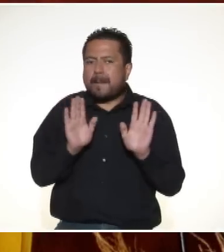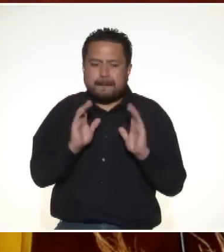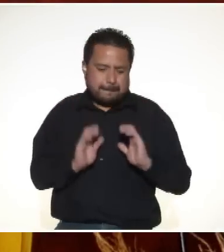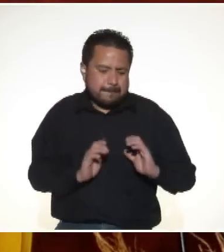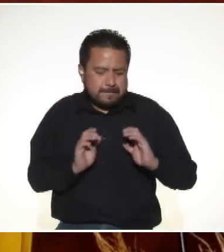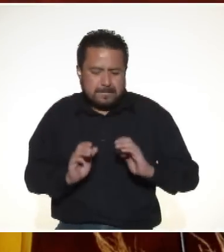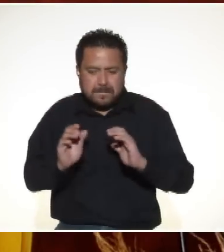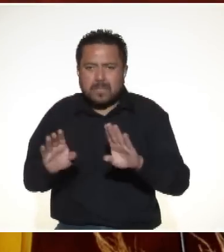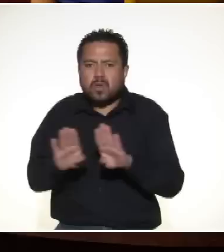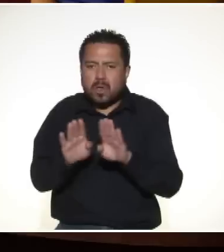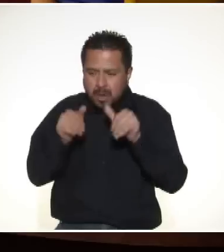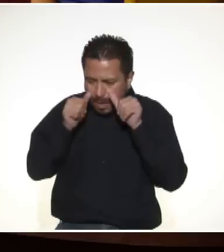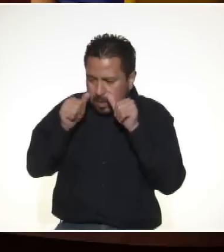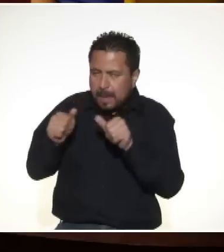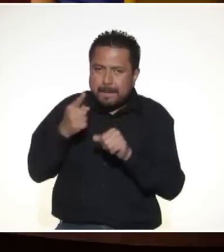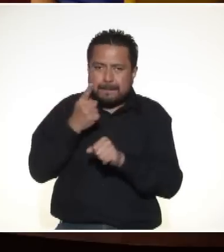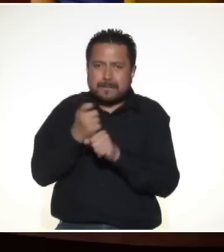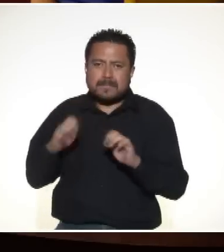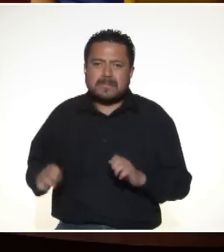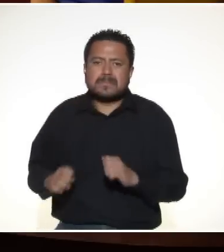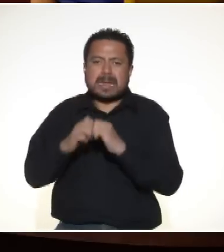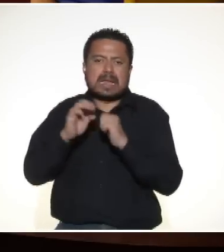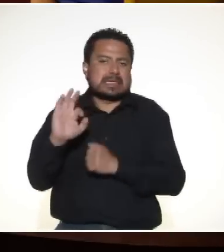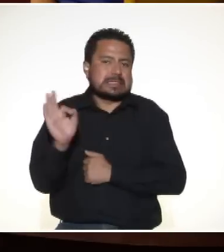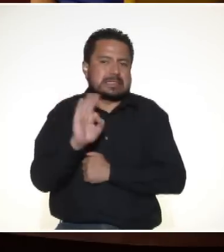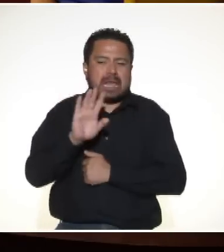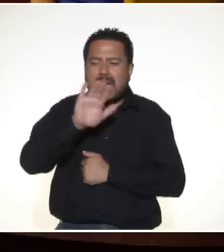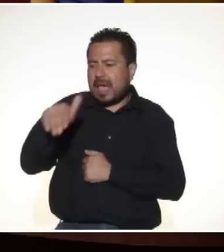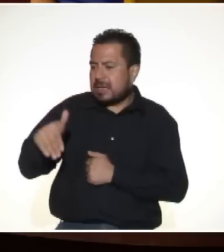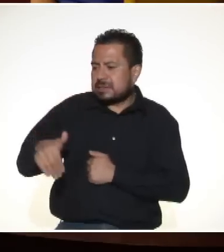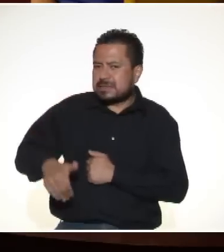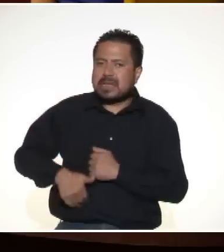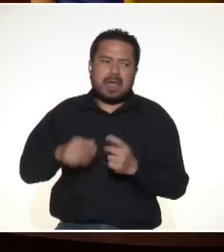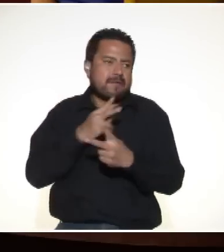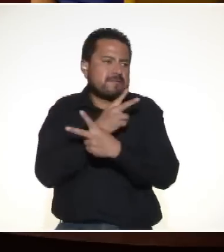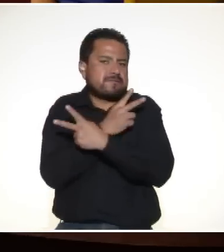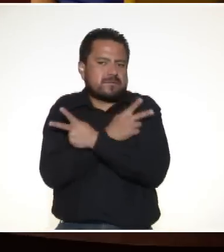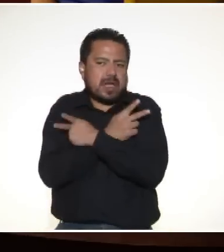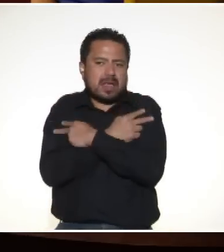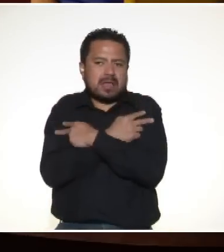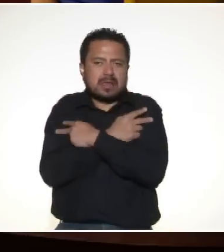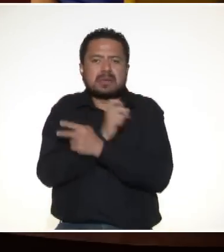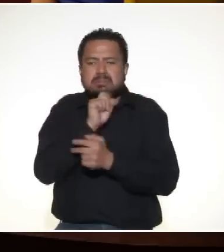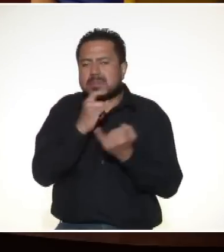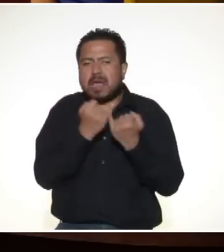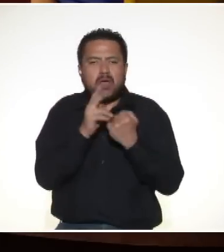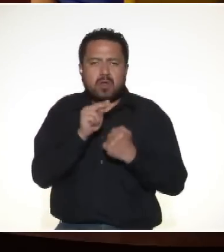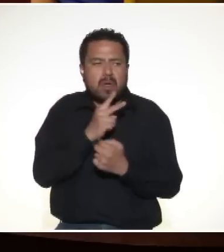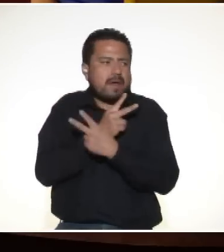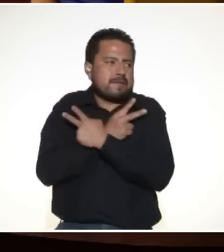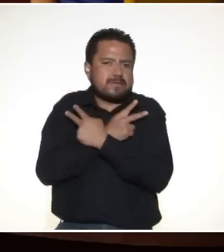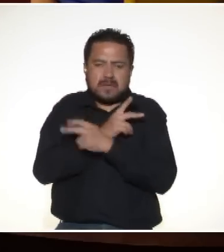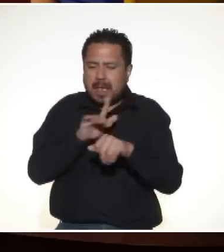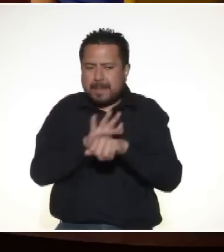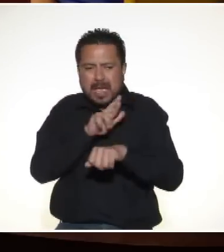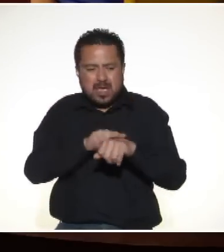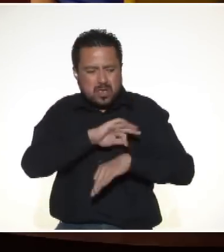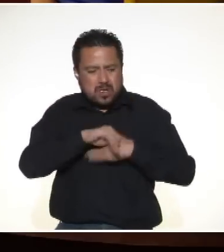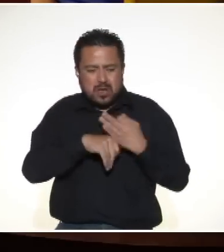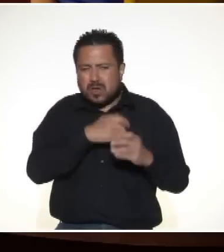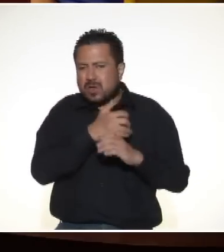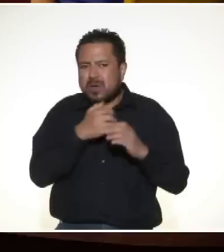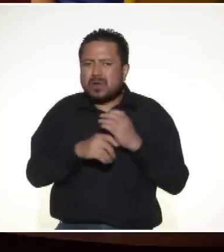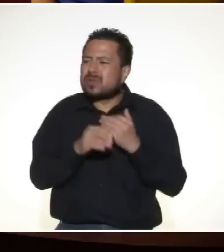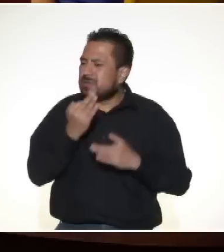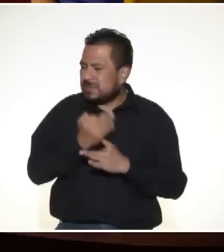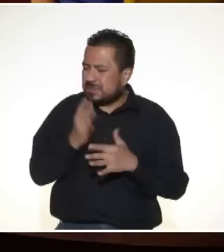prevenir y cómo tratar primeros auxilios en caso de un accidente durante las vacaciones. Bueno, aplica también cuando no estés de vacaciones, la mayoría de las cosas de las que